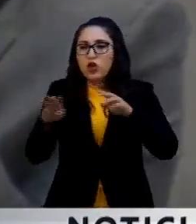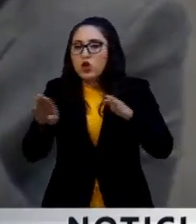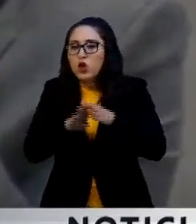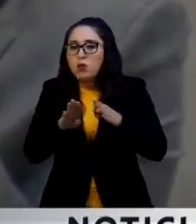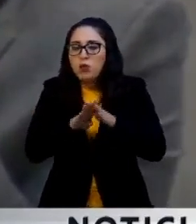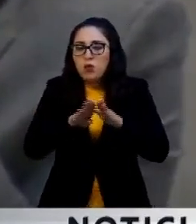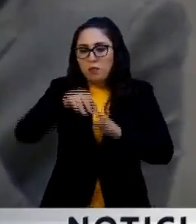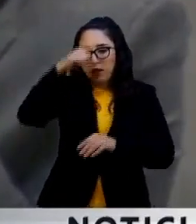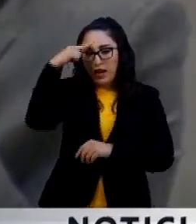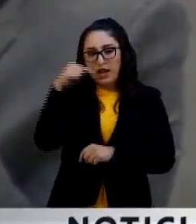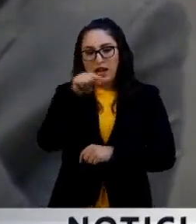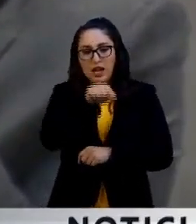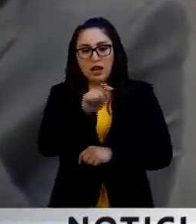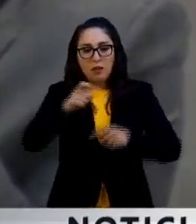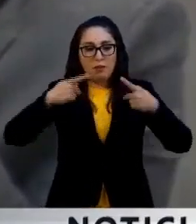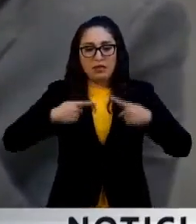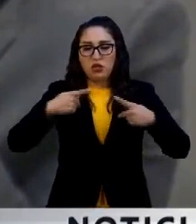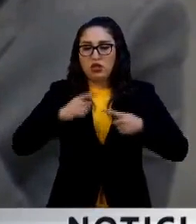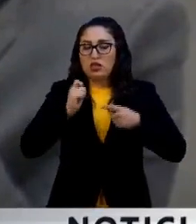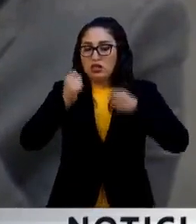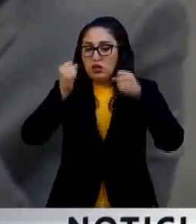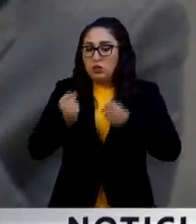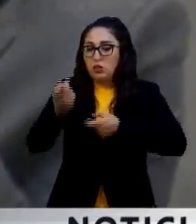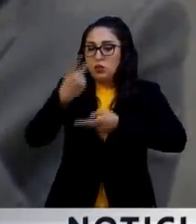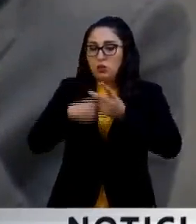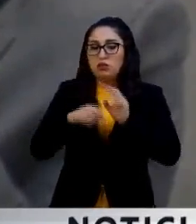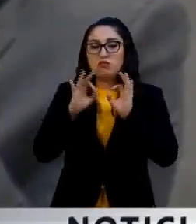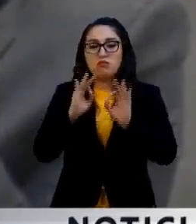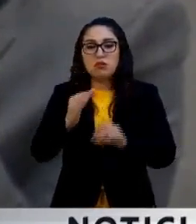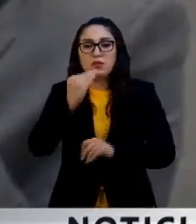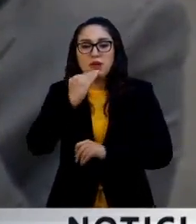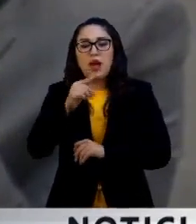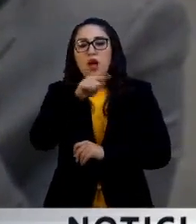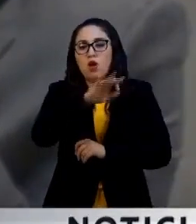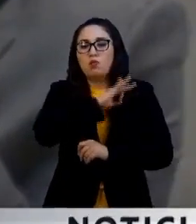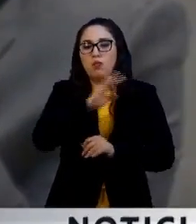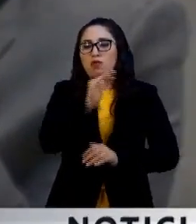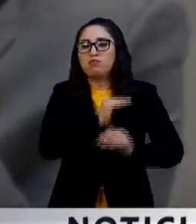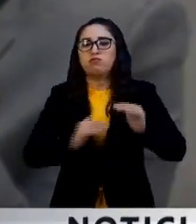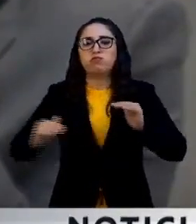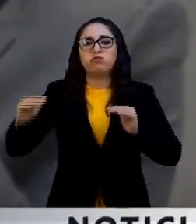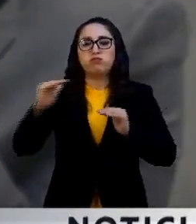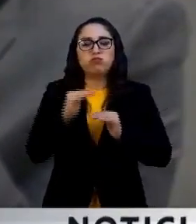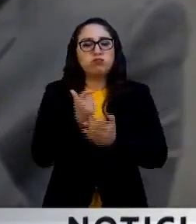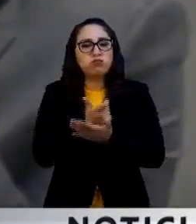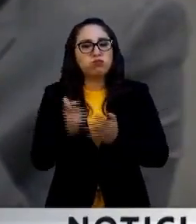que esta estabilidad económica se traduzca en crecimiento económico.